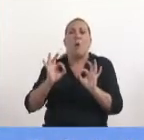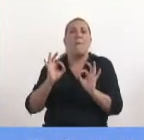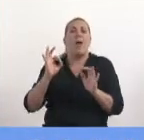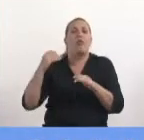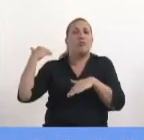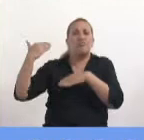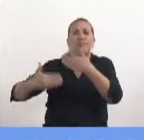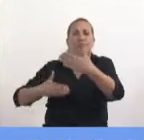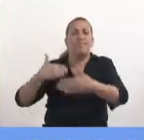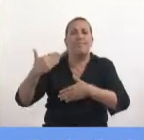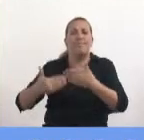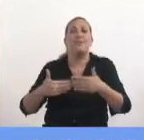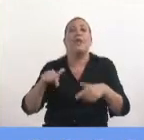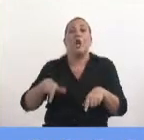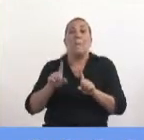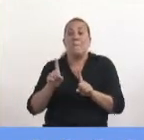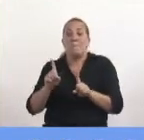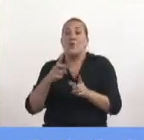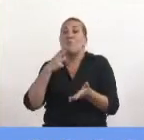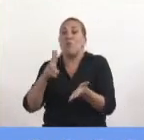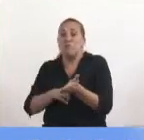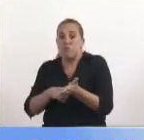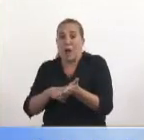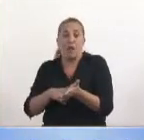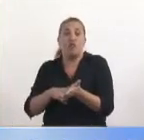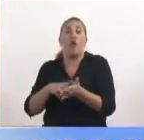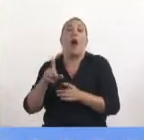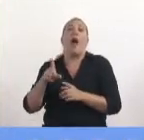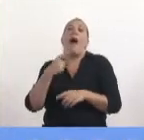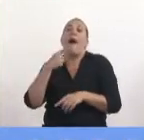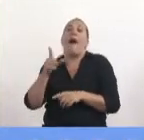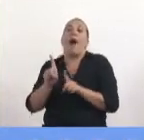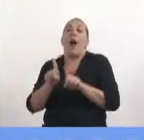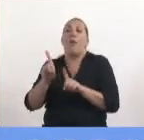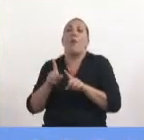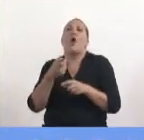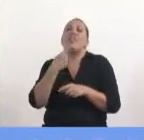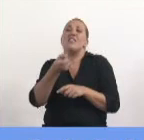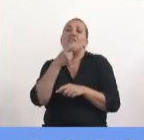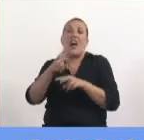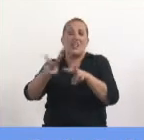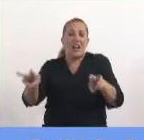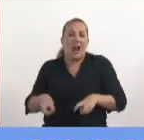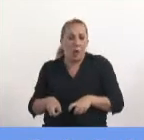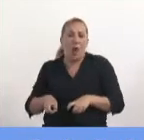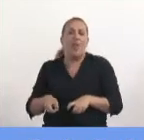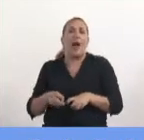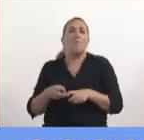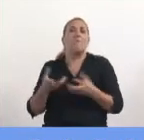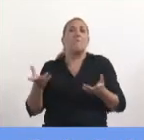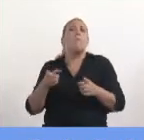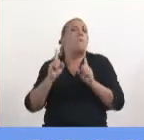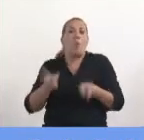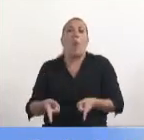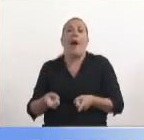y empezamos a cubrir con estos impuestos indirectos. Algunos dicen los más fáciles de recaudar, pero bueno, de alguna manera son